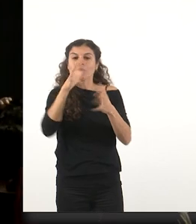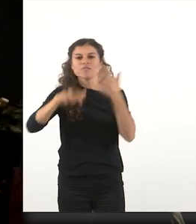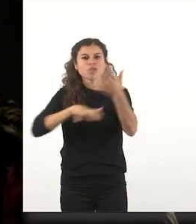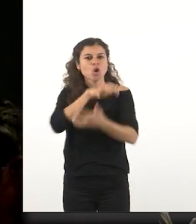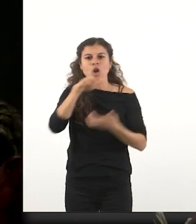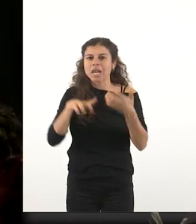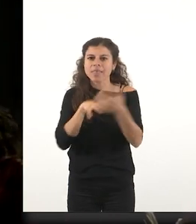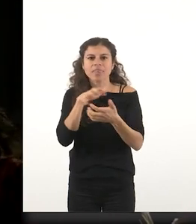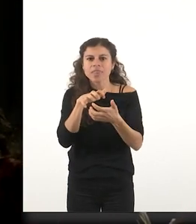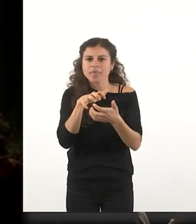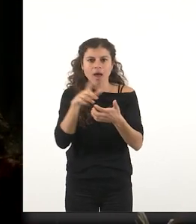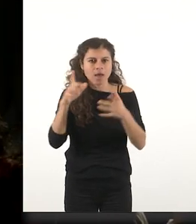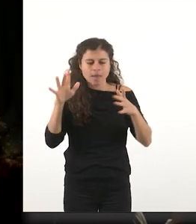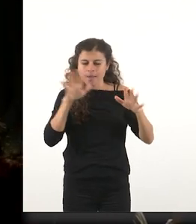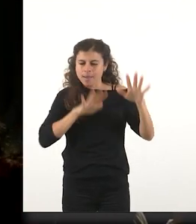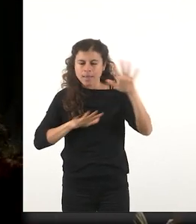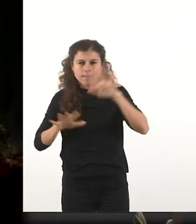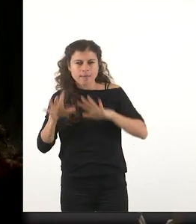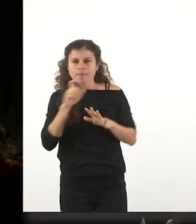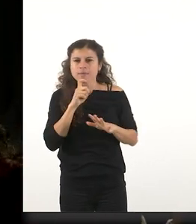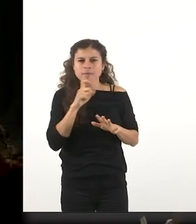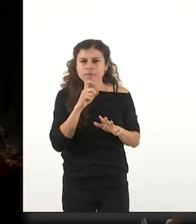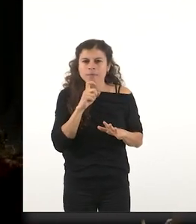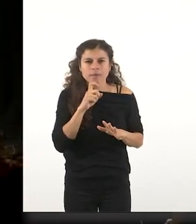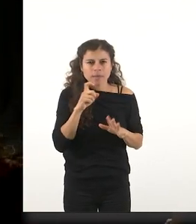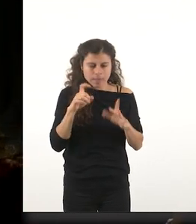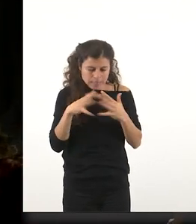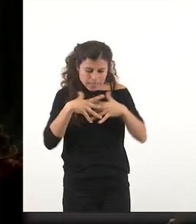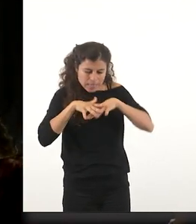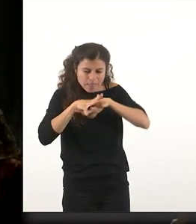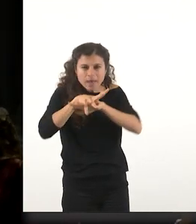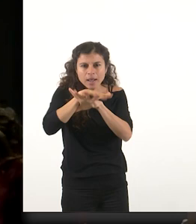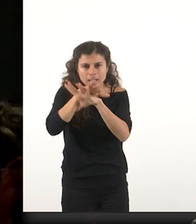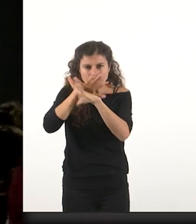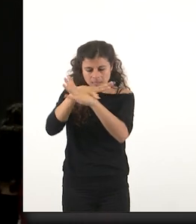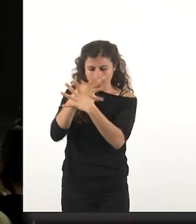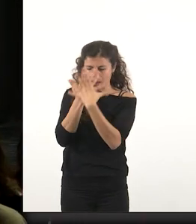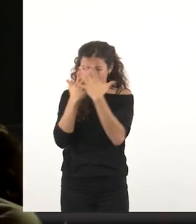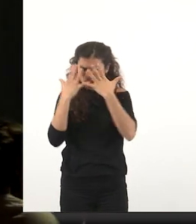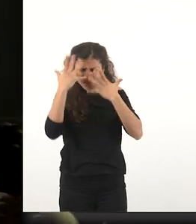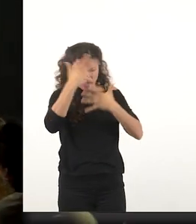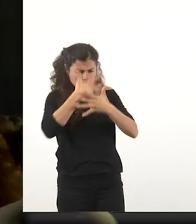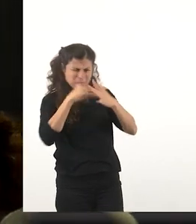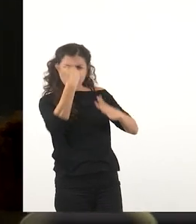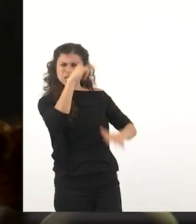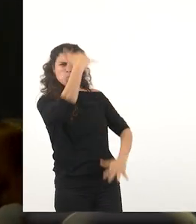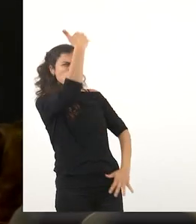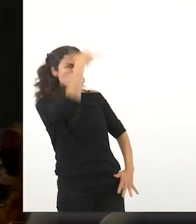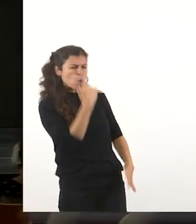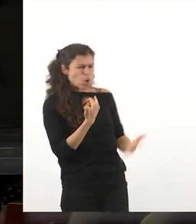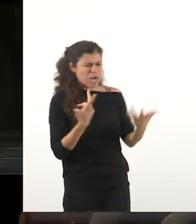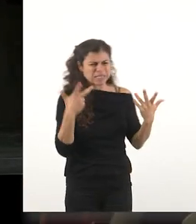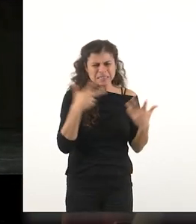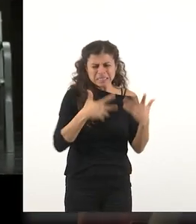cinco tips en el TikTok. En esa telaraña te enredan, te atrapan, te confunden, te manipulan, te chantajean, te